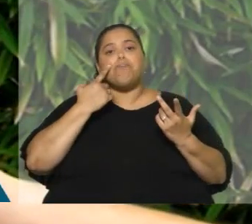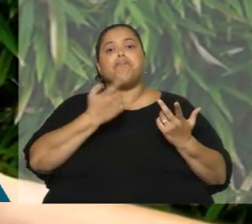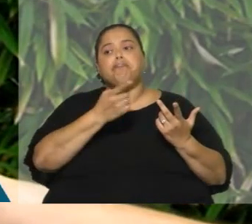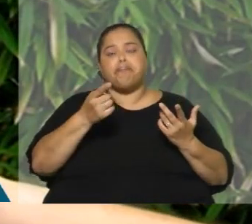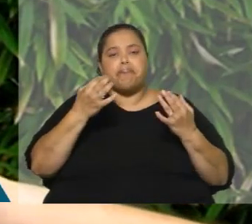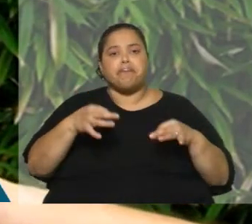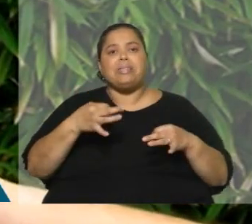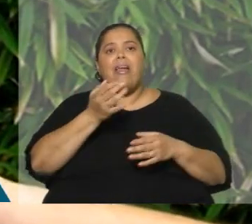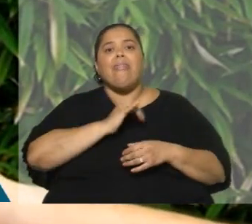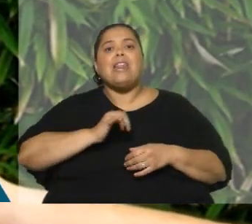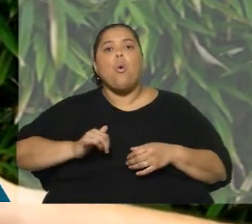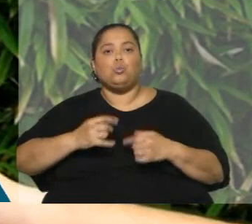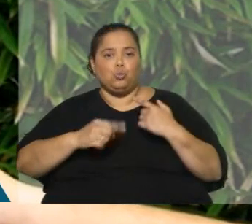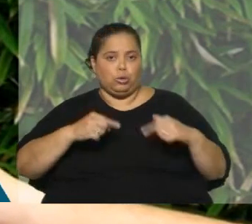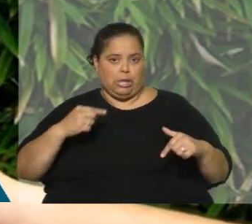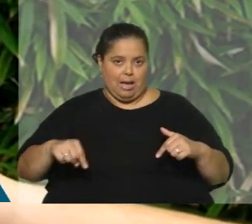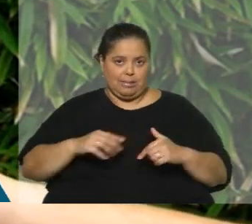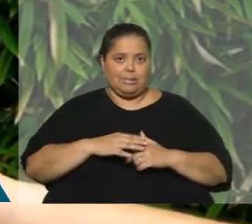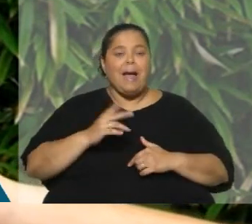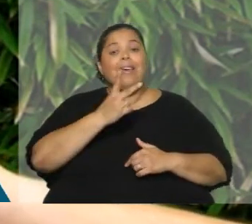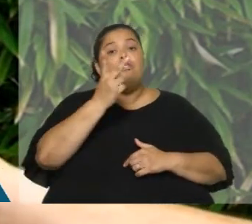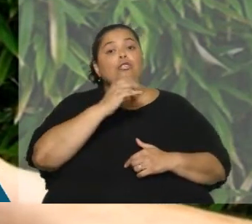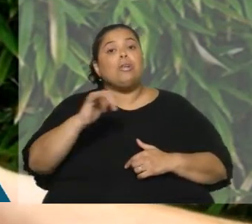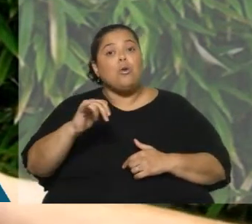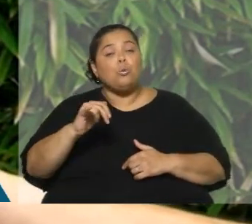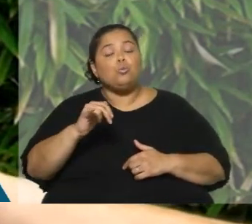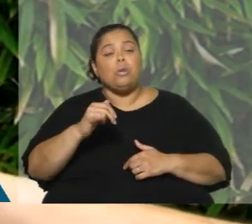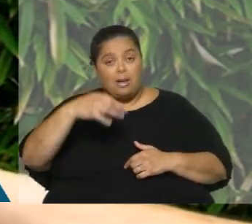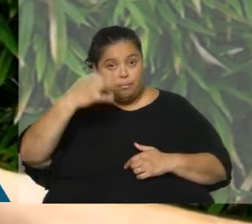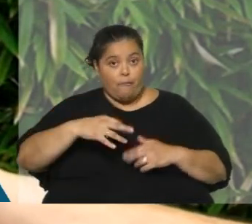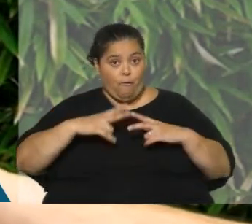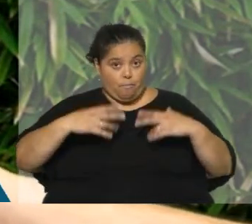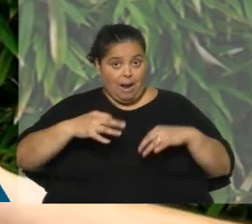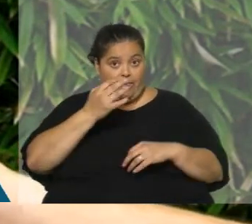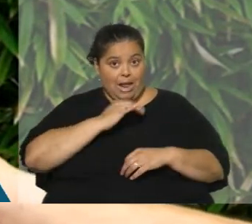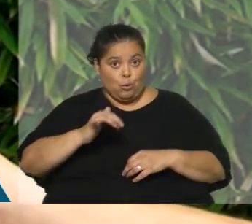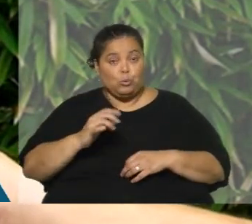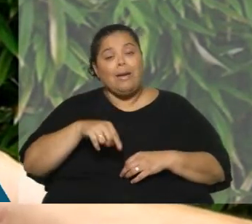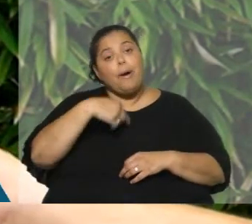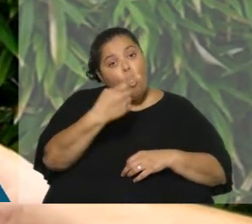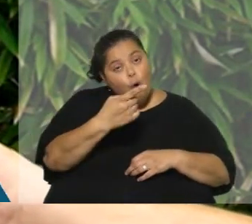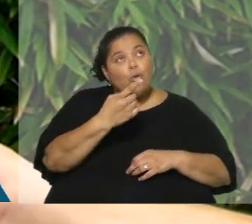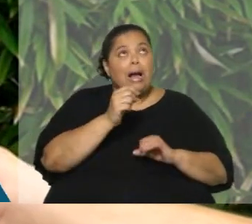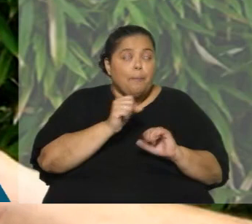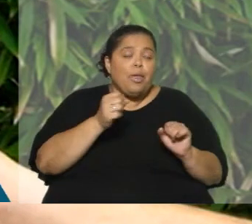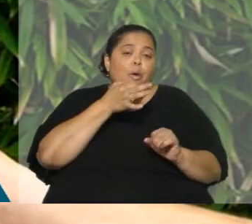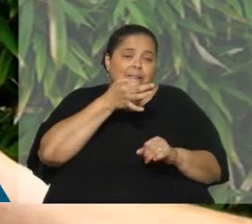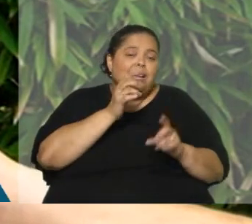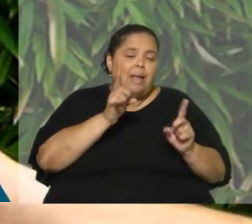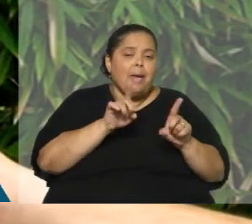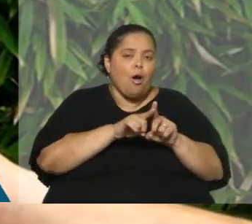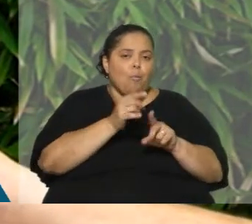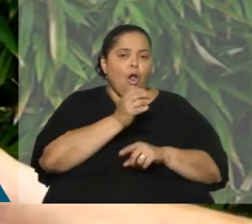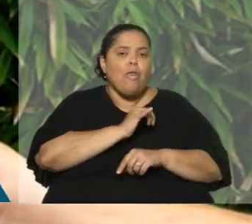presentadas, que son dos denuncias formales y una que puede considerarse una denuncia, que es la